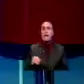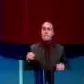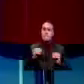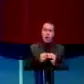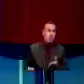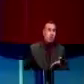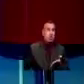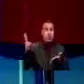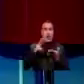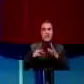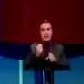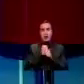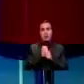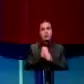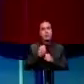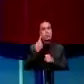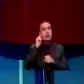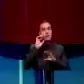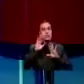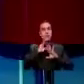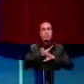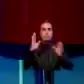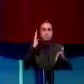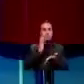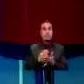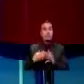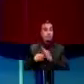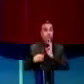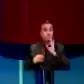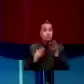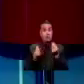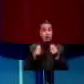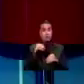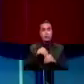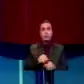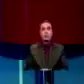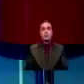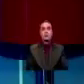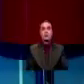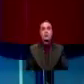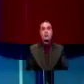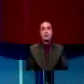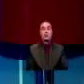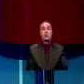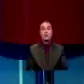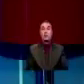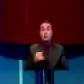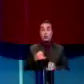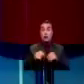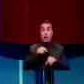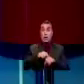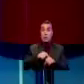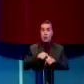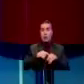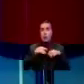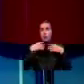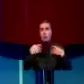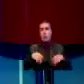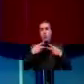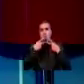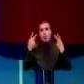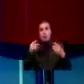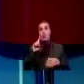refuerzo ante la presencia de las distintas variantes que ya se han registrado. Mientras tanto, en los últimos días se ha